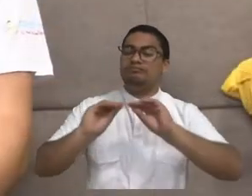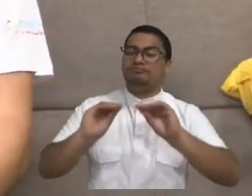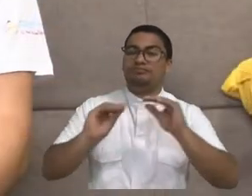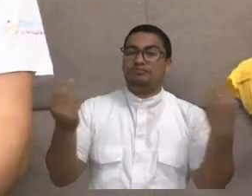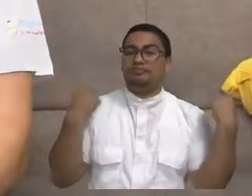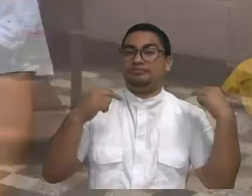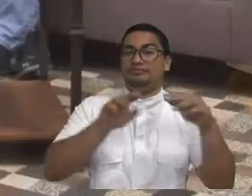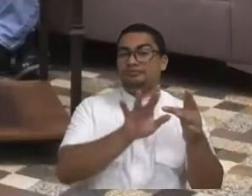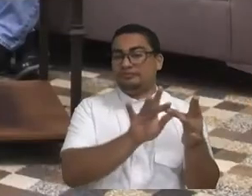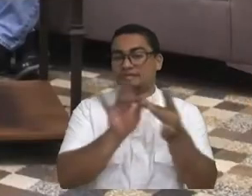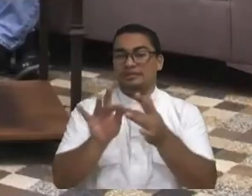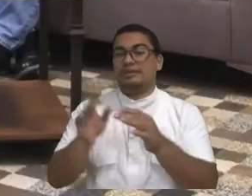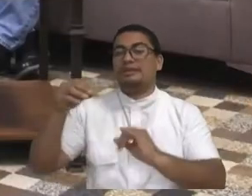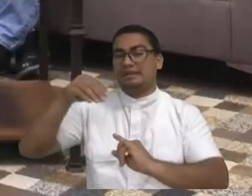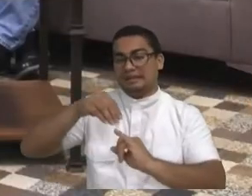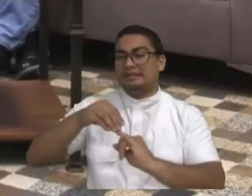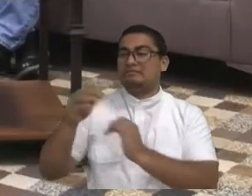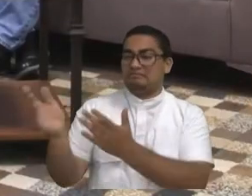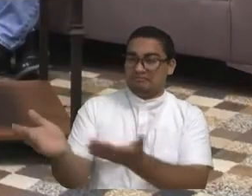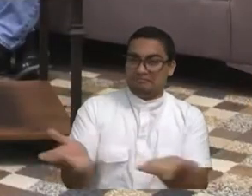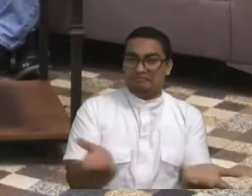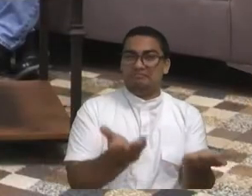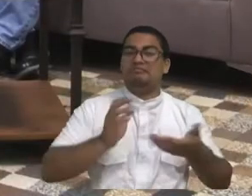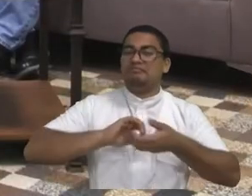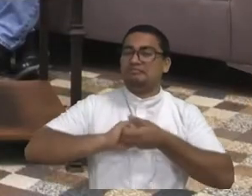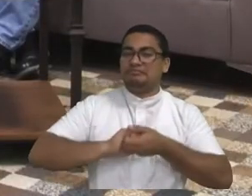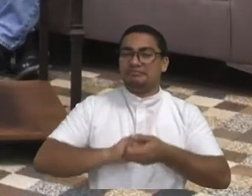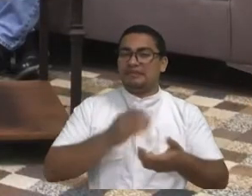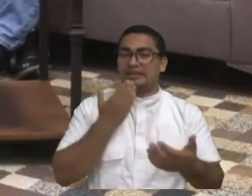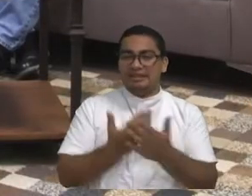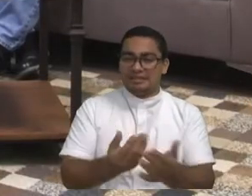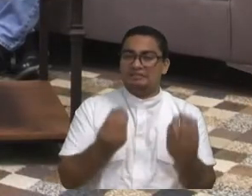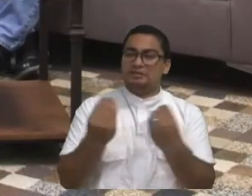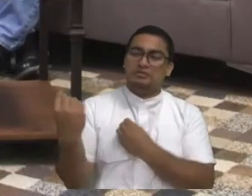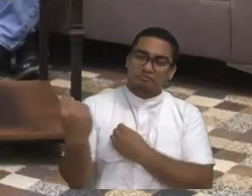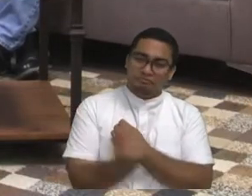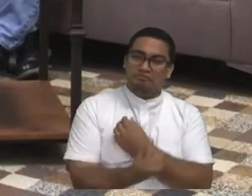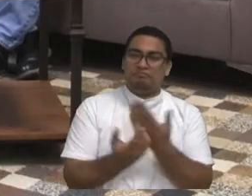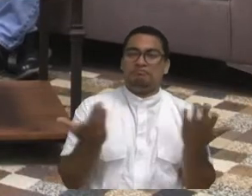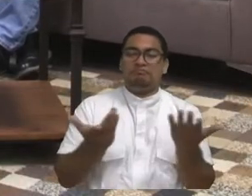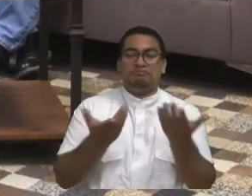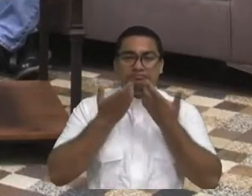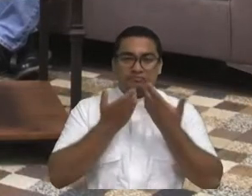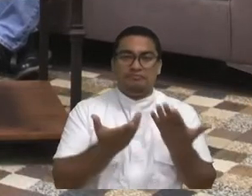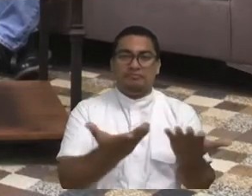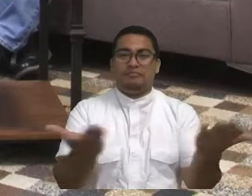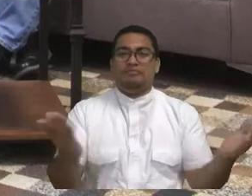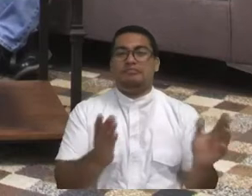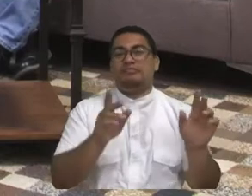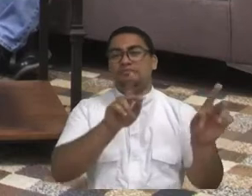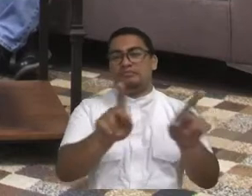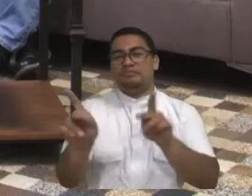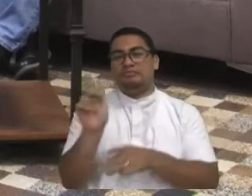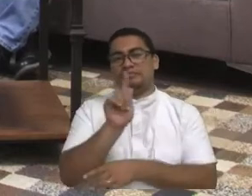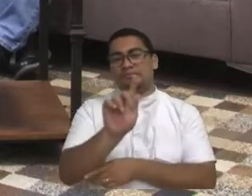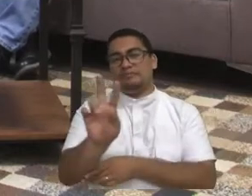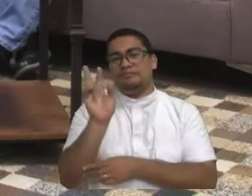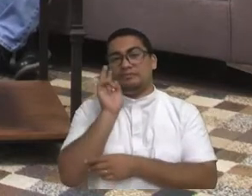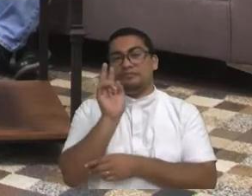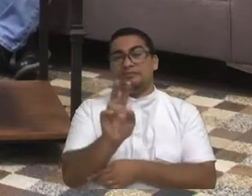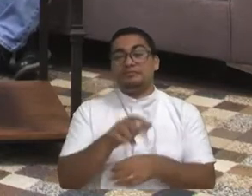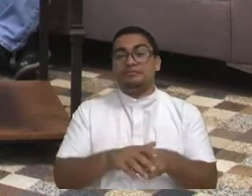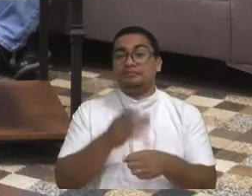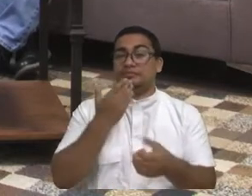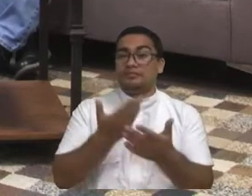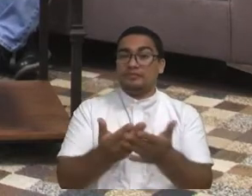compañero bienvenido muchas gracias por estar con nosotros y muchas gracias por toda esta información que trae para nuestra audiencia buenos días gracias por el